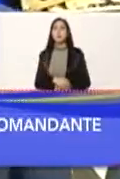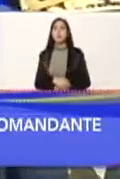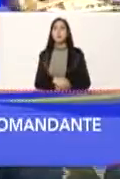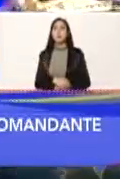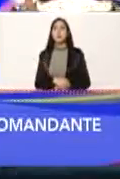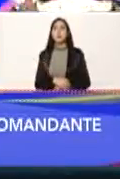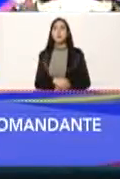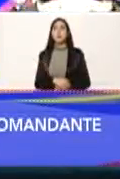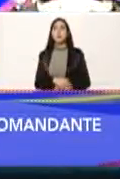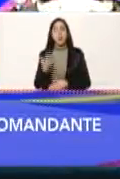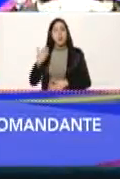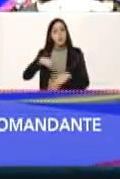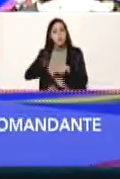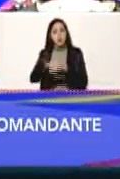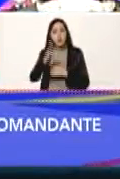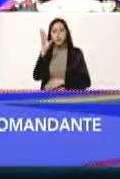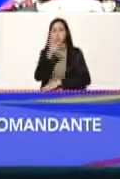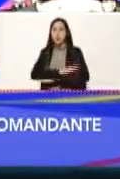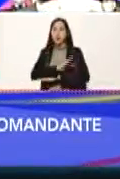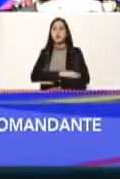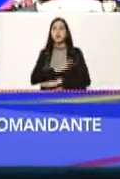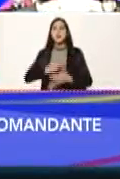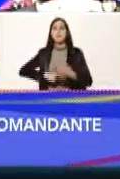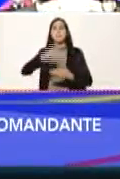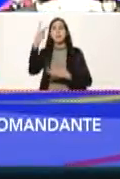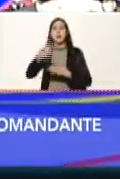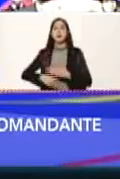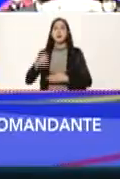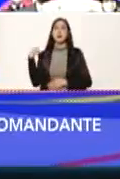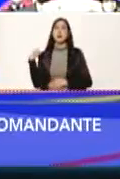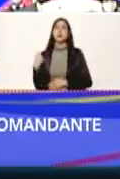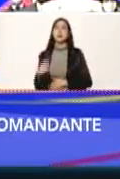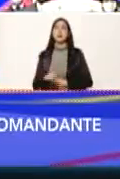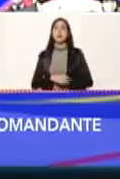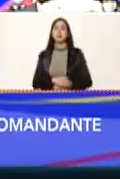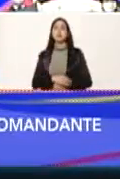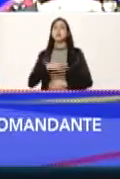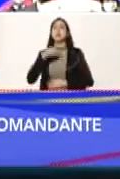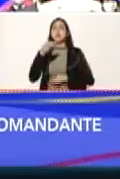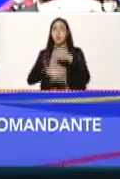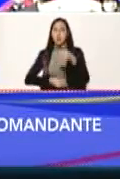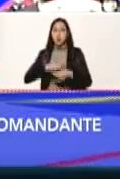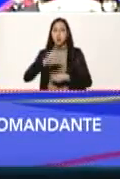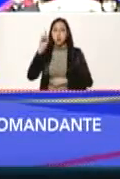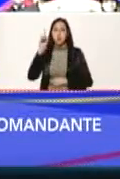Vamos con todas las capacidades de planificación y de acción.